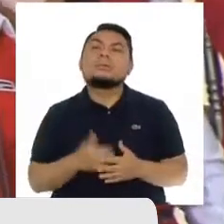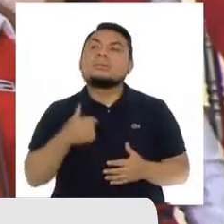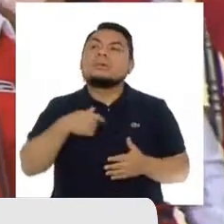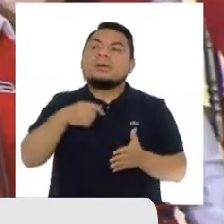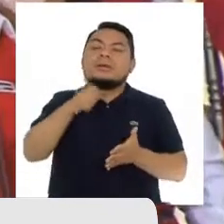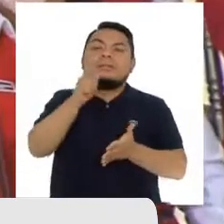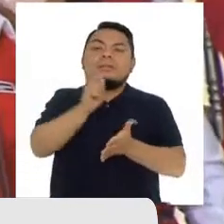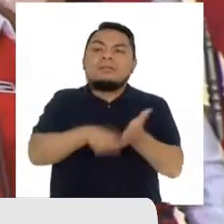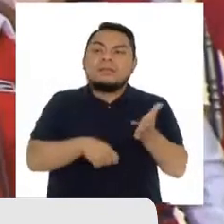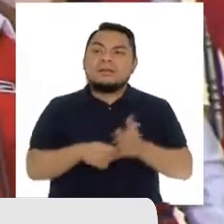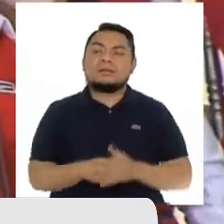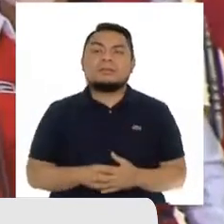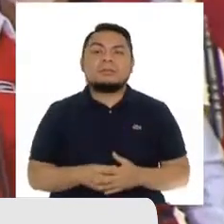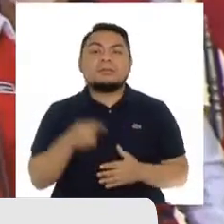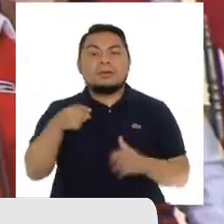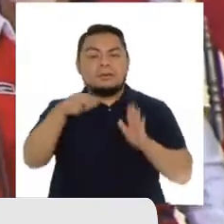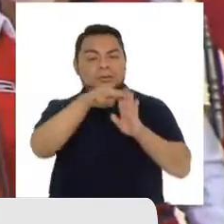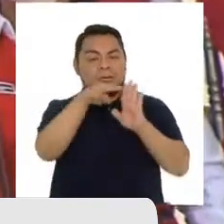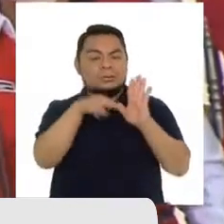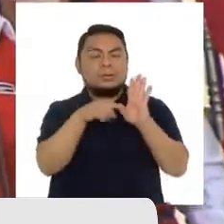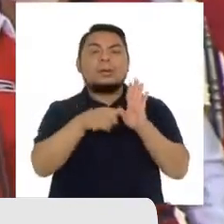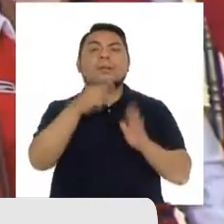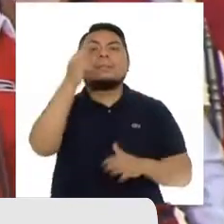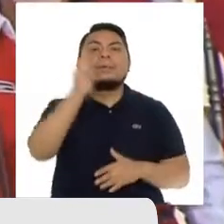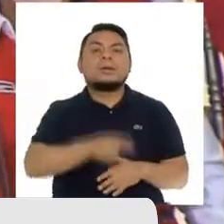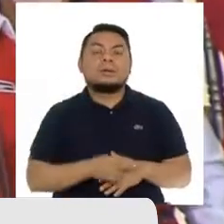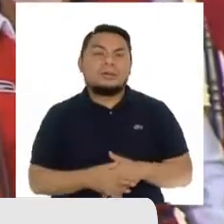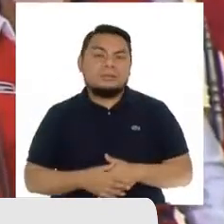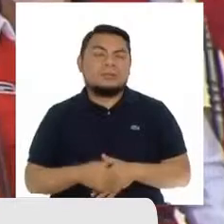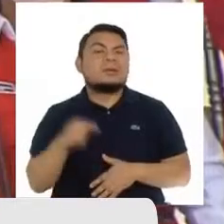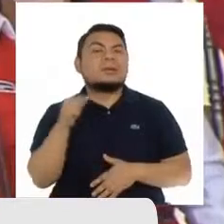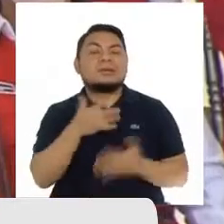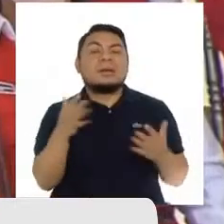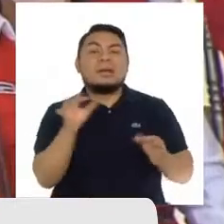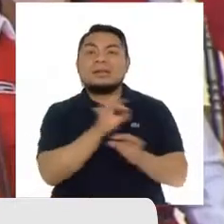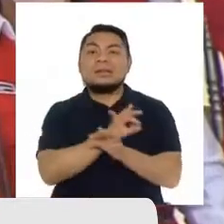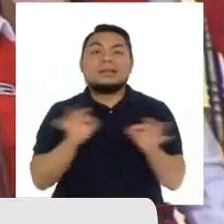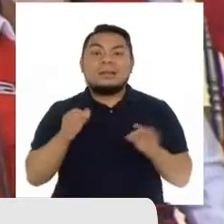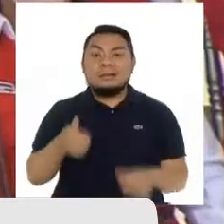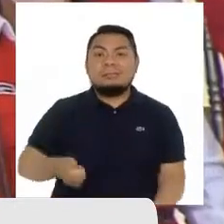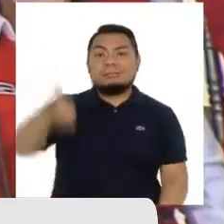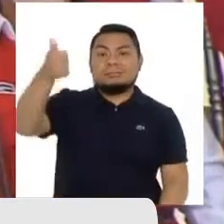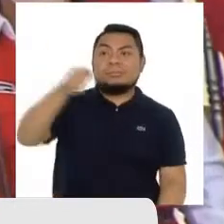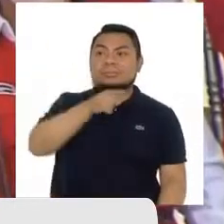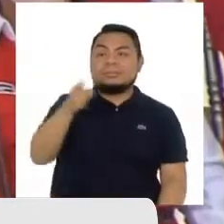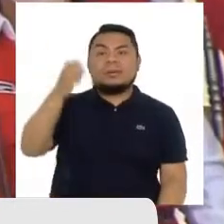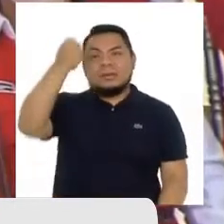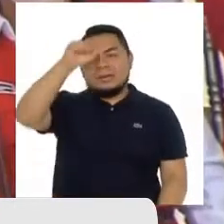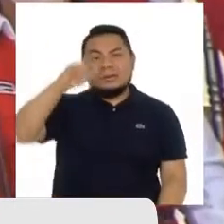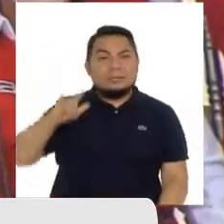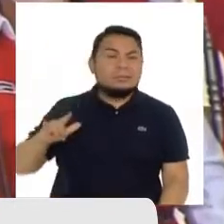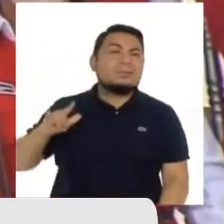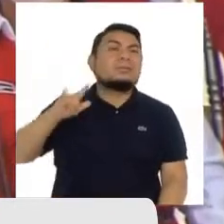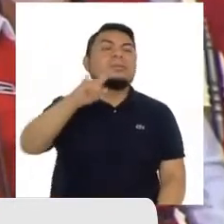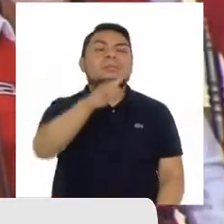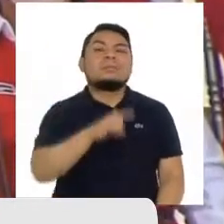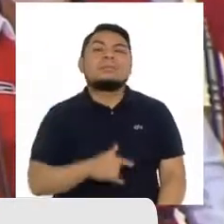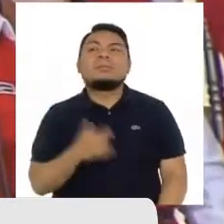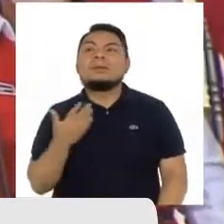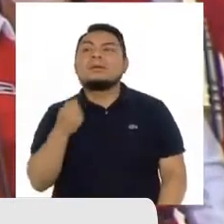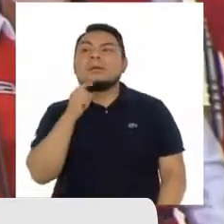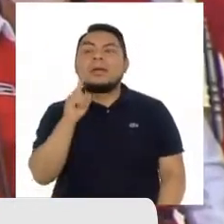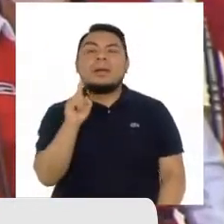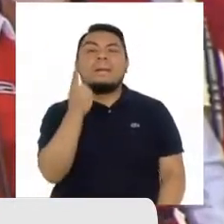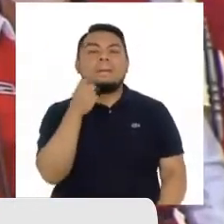firmar una norma que prohíba que ningún funcionario viajará vía aérea en